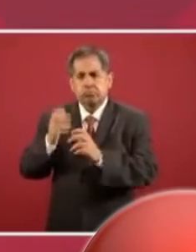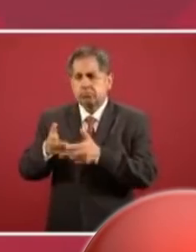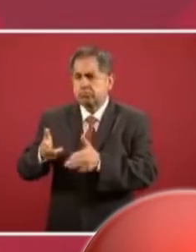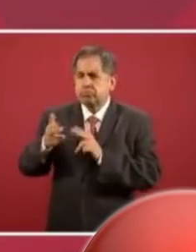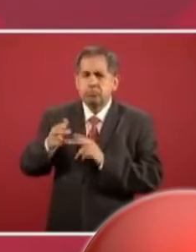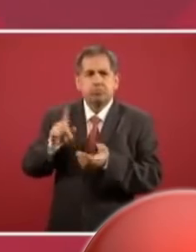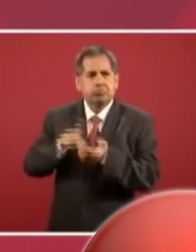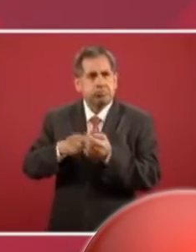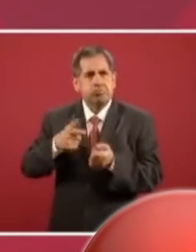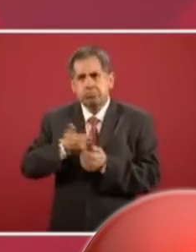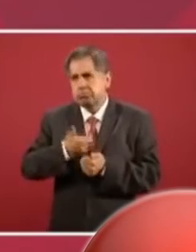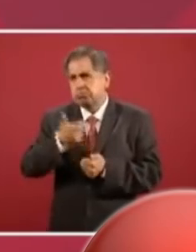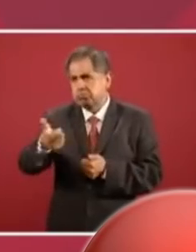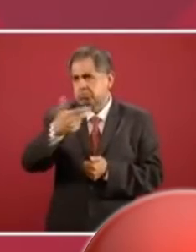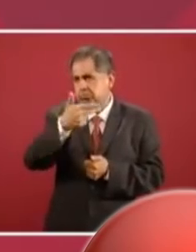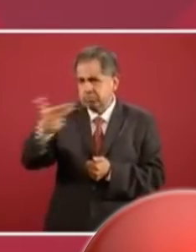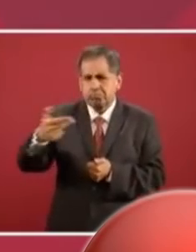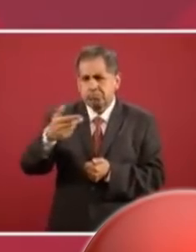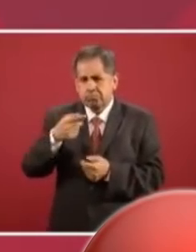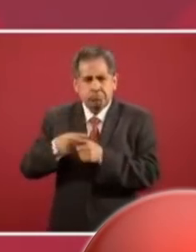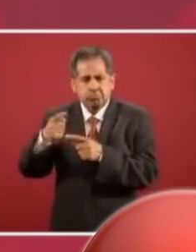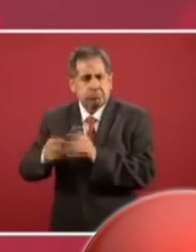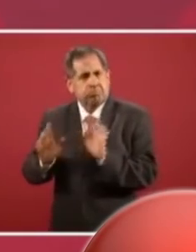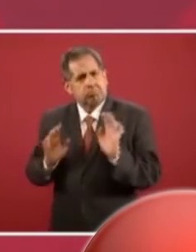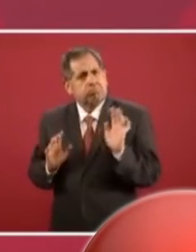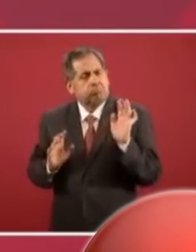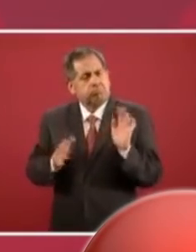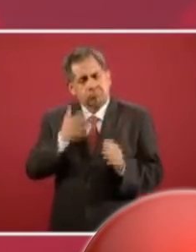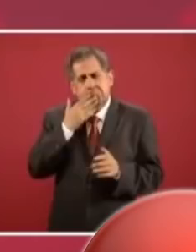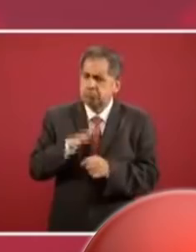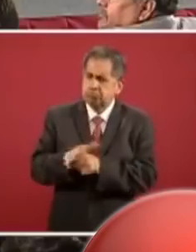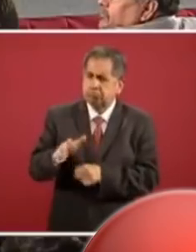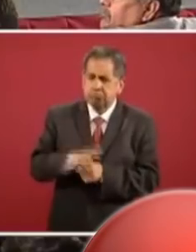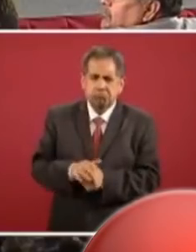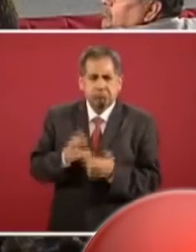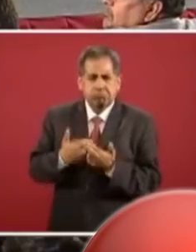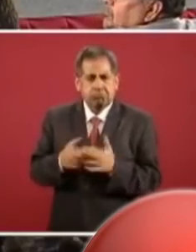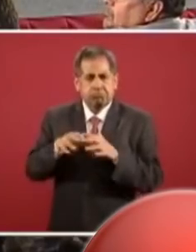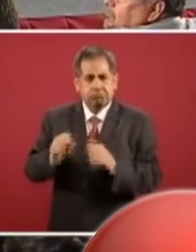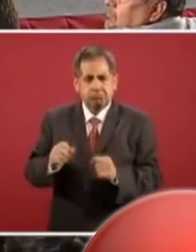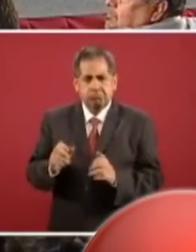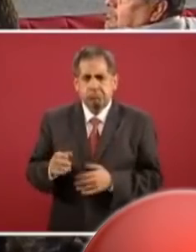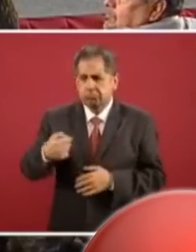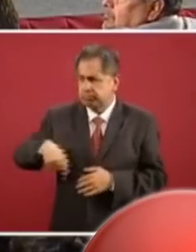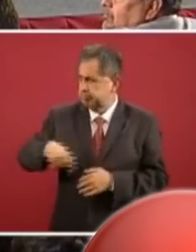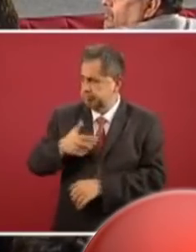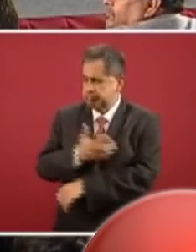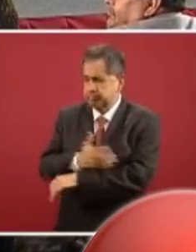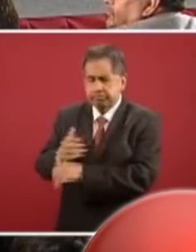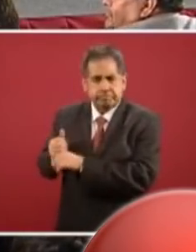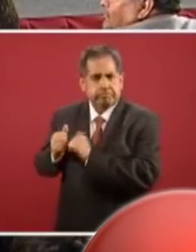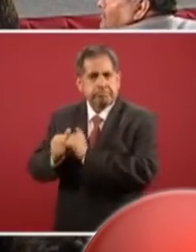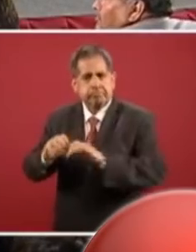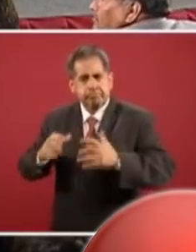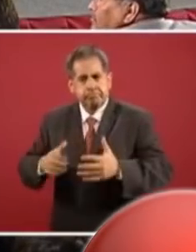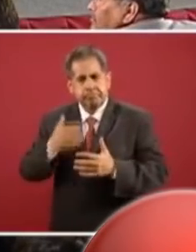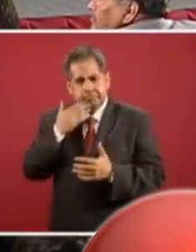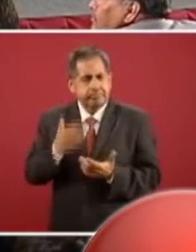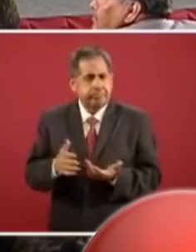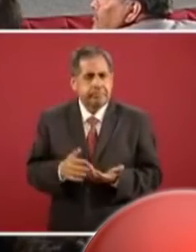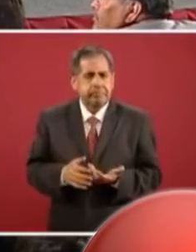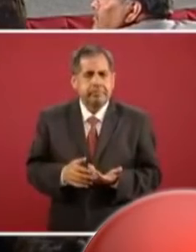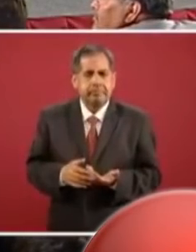los hoteles, para lo que se necesita, para los que me acompañan,